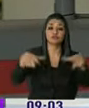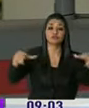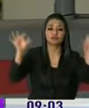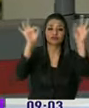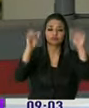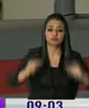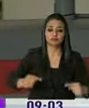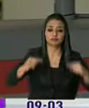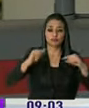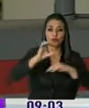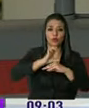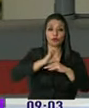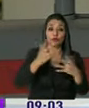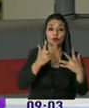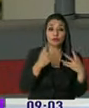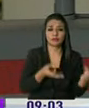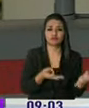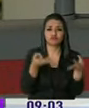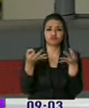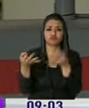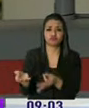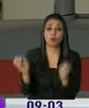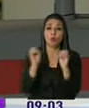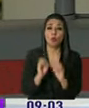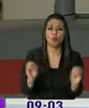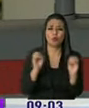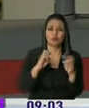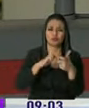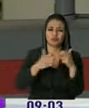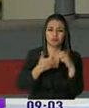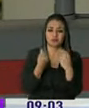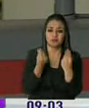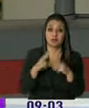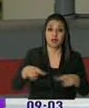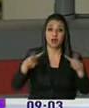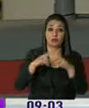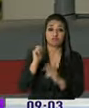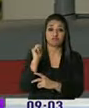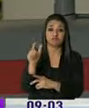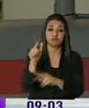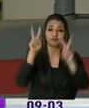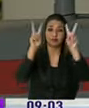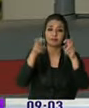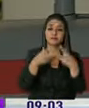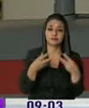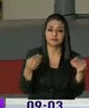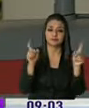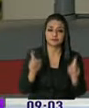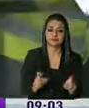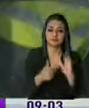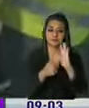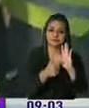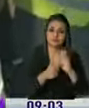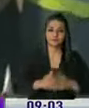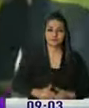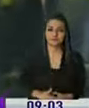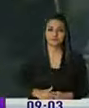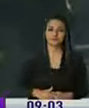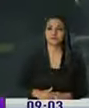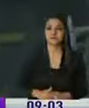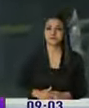La demora en la entrega de las obras y supuestas irregularidades en el costo serían temas a resolverse. Miremos.